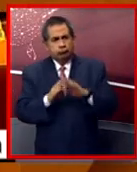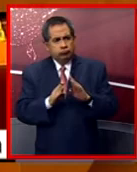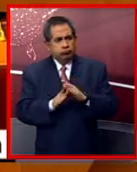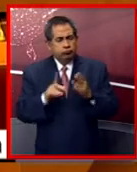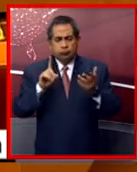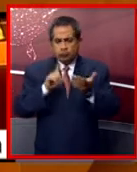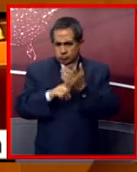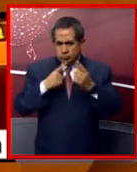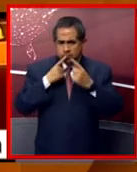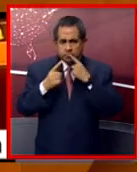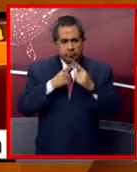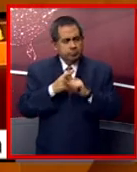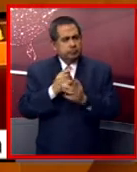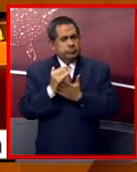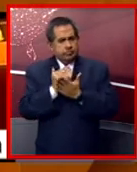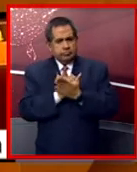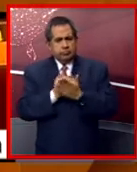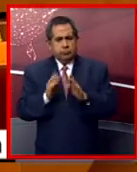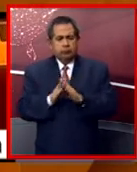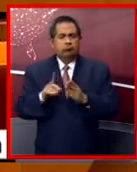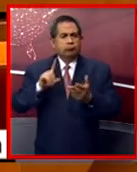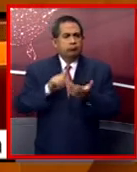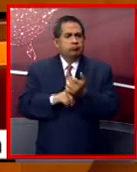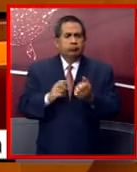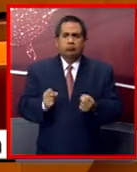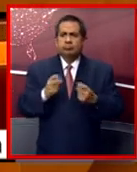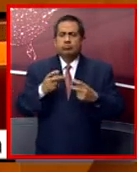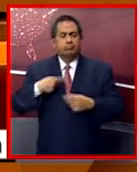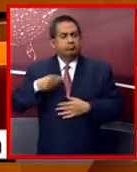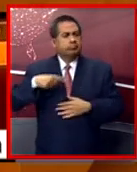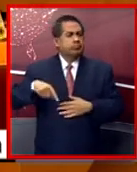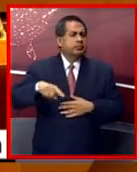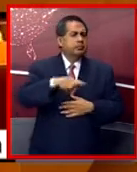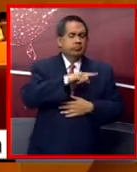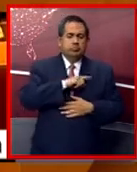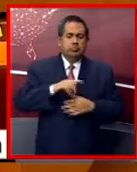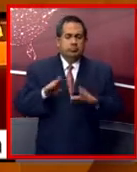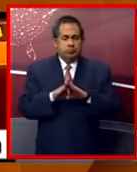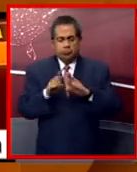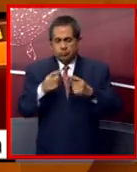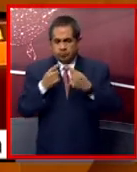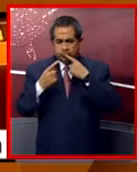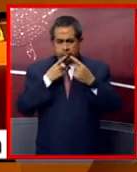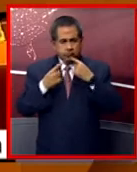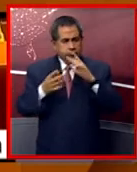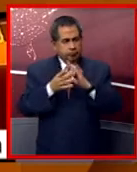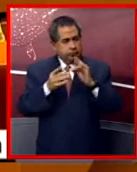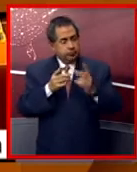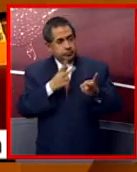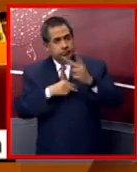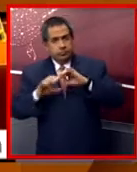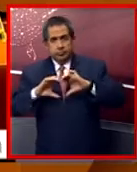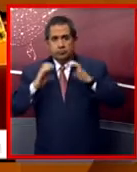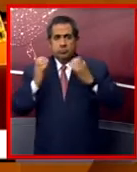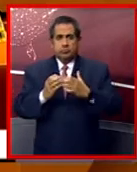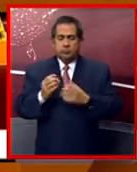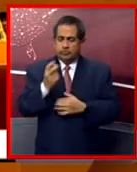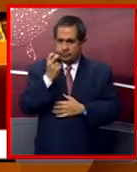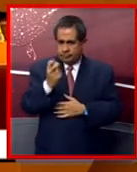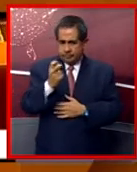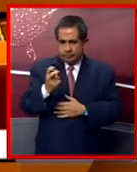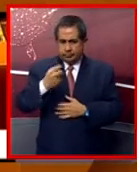una reducción significativa en el número absoluto de las personas que viven en pobreza. Por lo